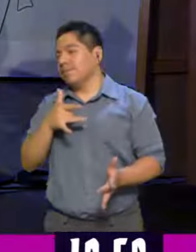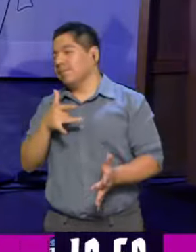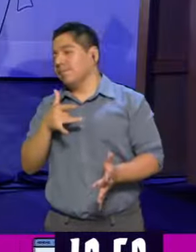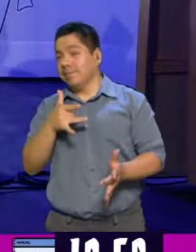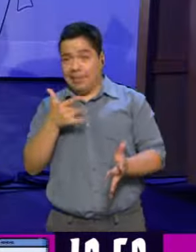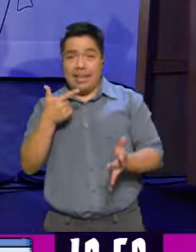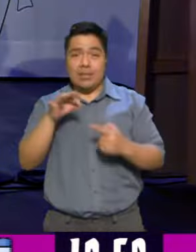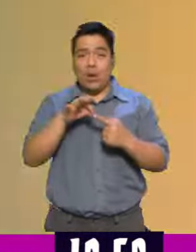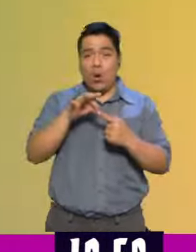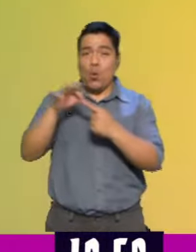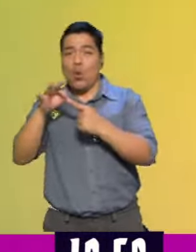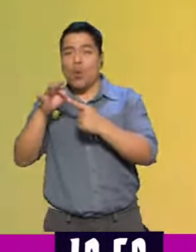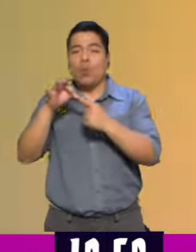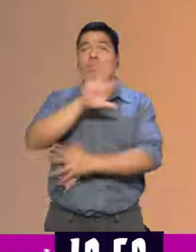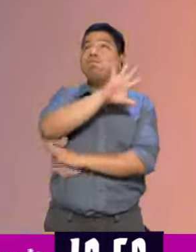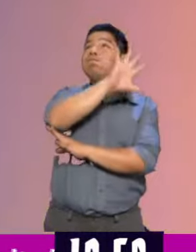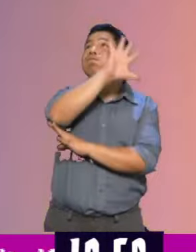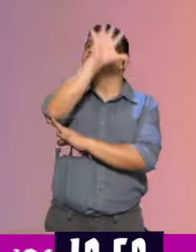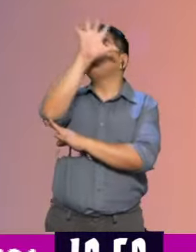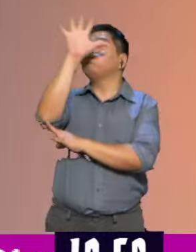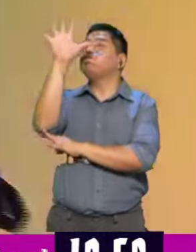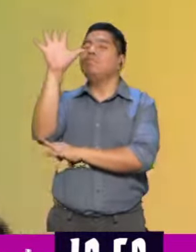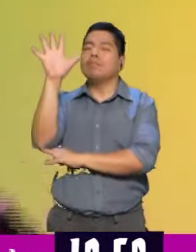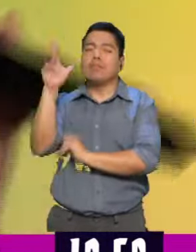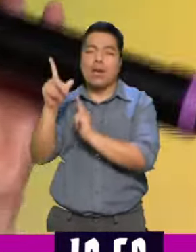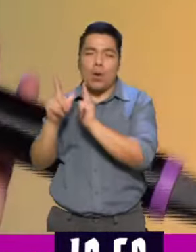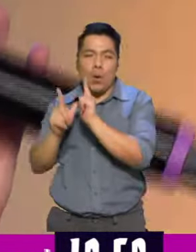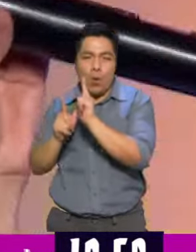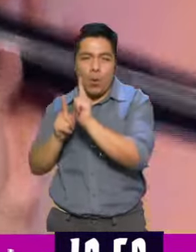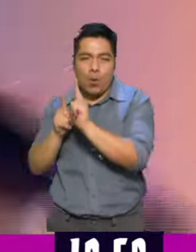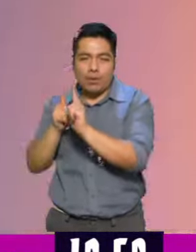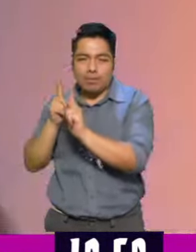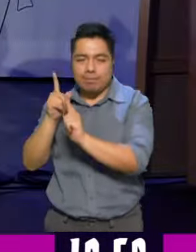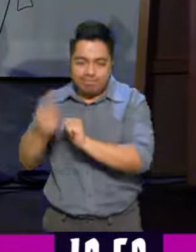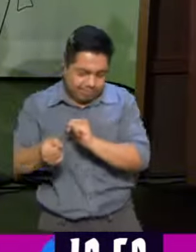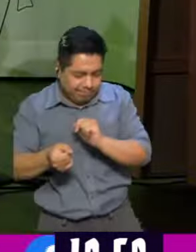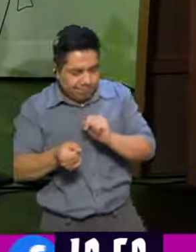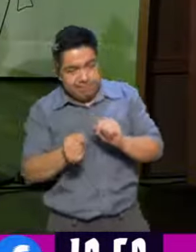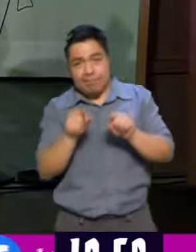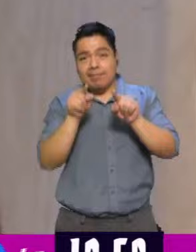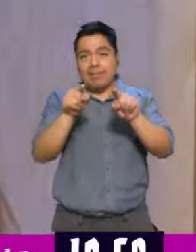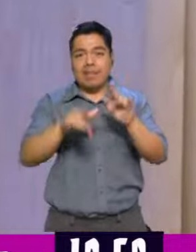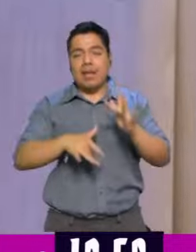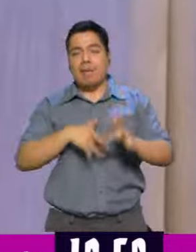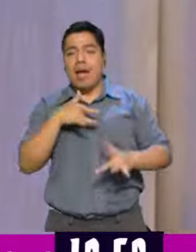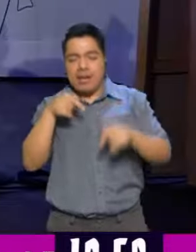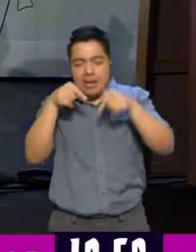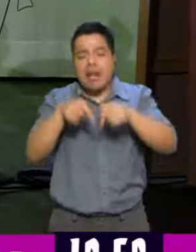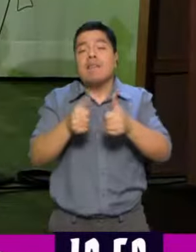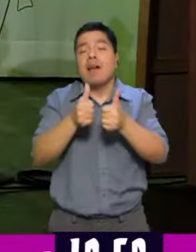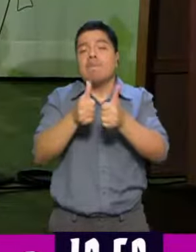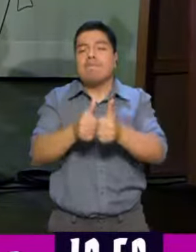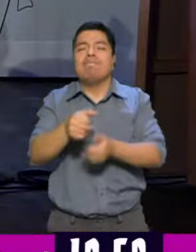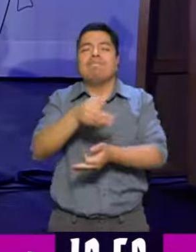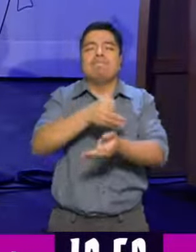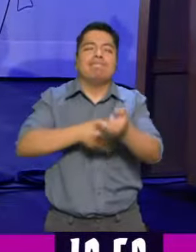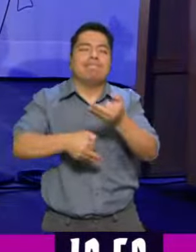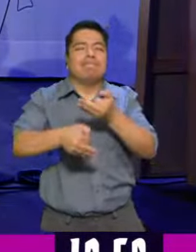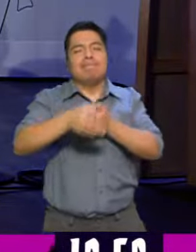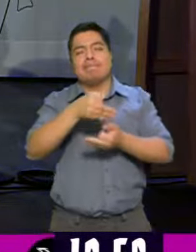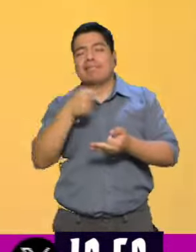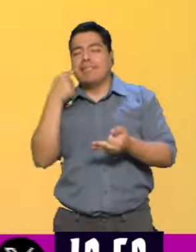Llévame al espacio, pero más despacio. Ven aquí que te quiero besar. Cuando todos los